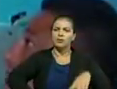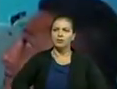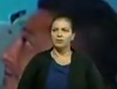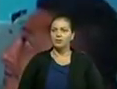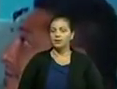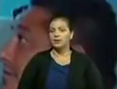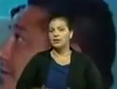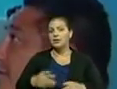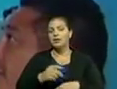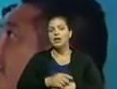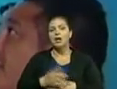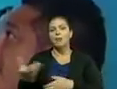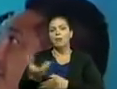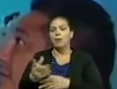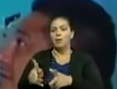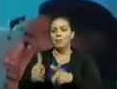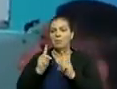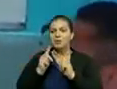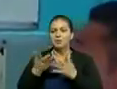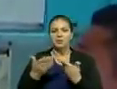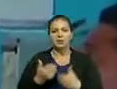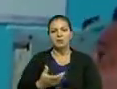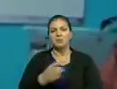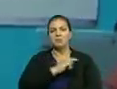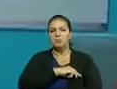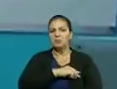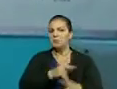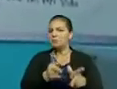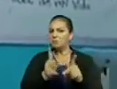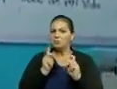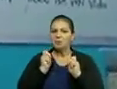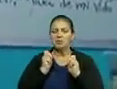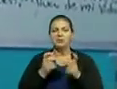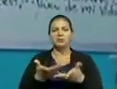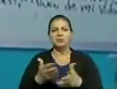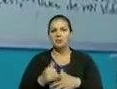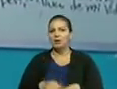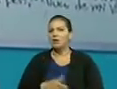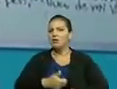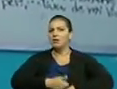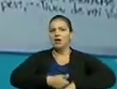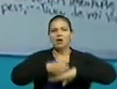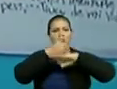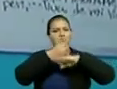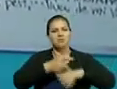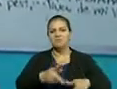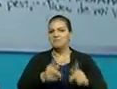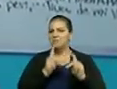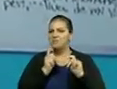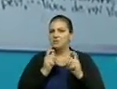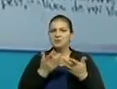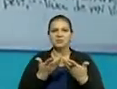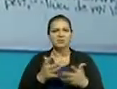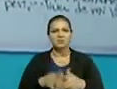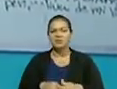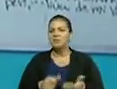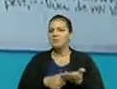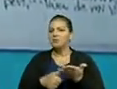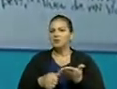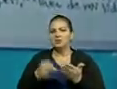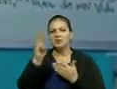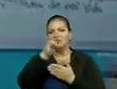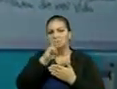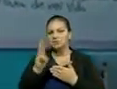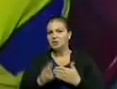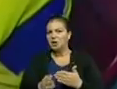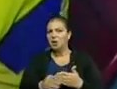del cuerpo bombero, no hay permiso del municipio de Guayaquil, no hay permiso del ACE, no hay permiso del Ministerio de Salud Pública, no hay ningún tipo de